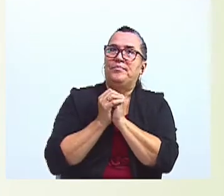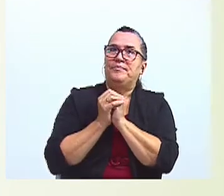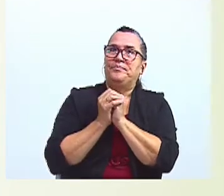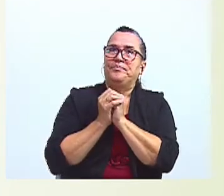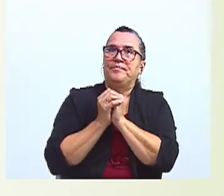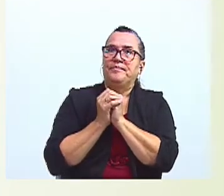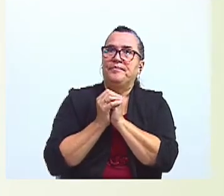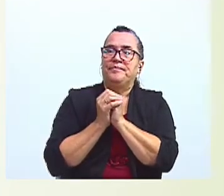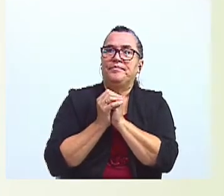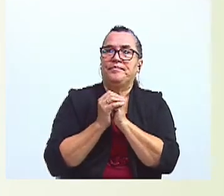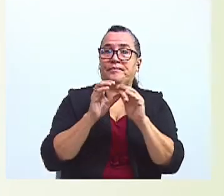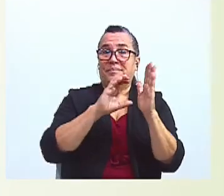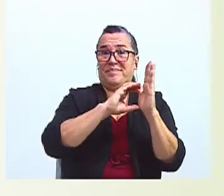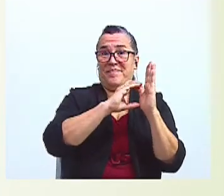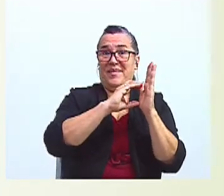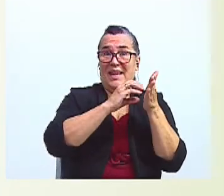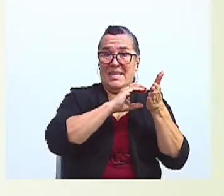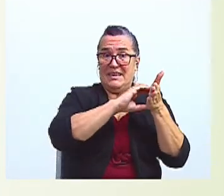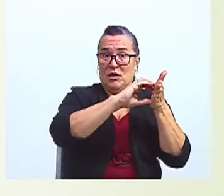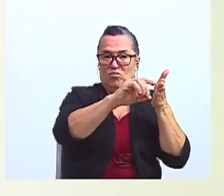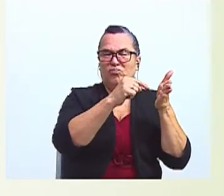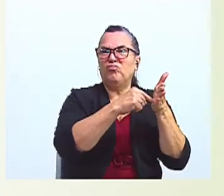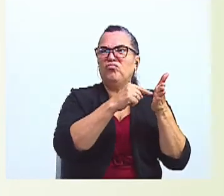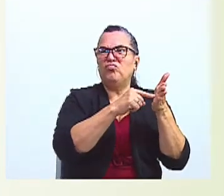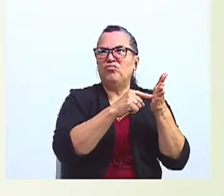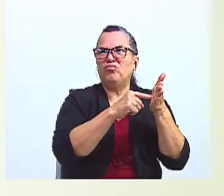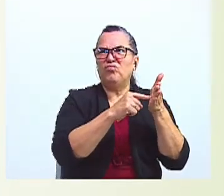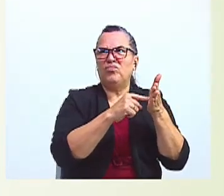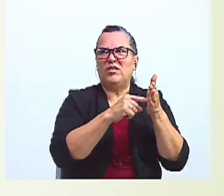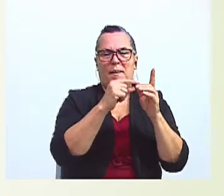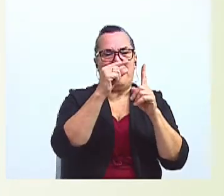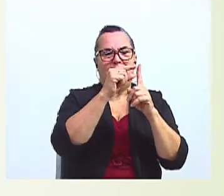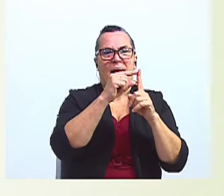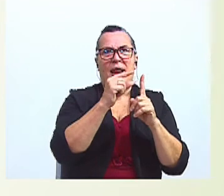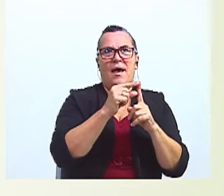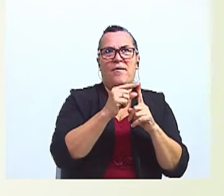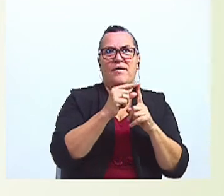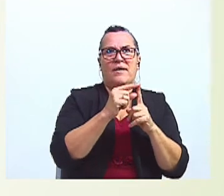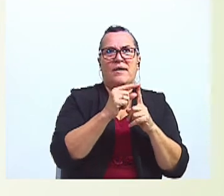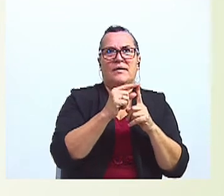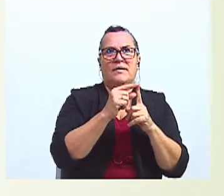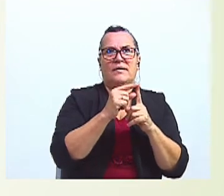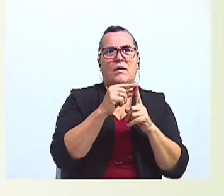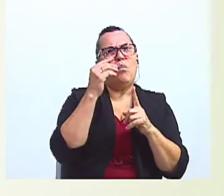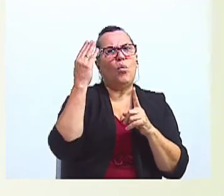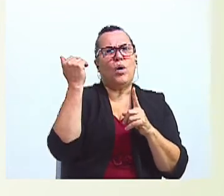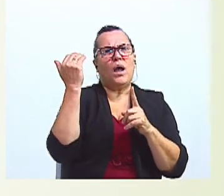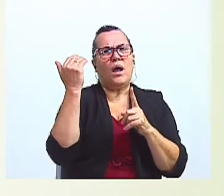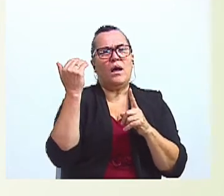Tenemos este párrafito con las palabras porque,